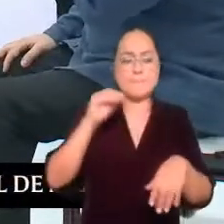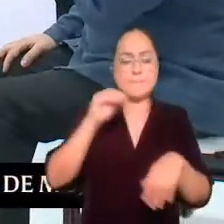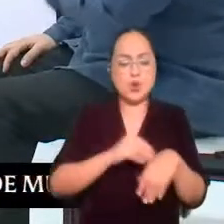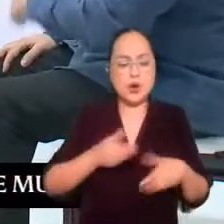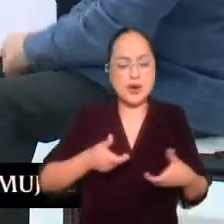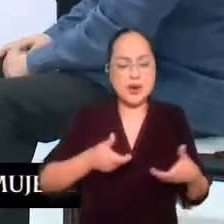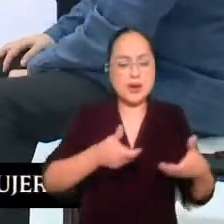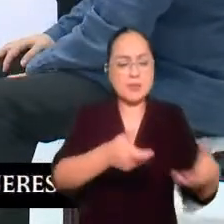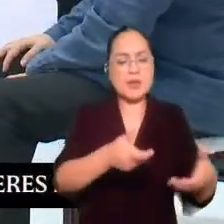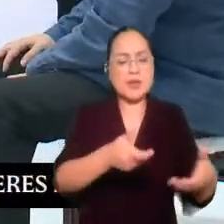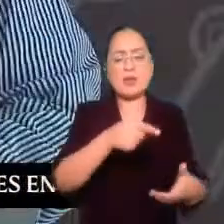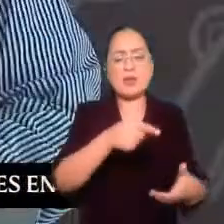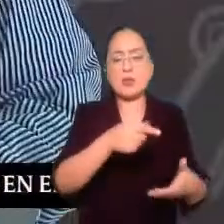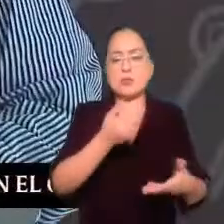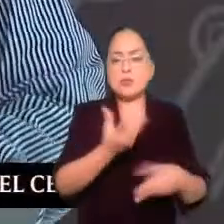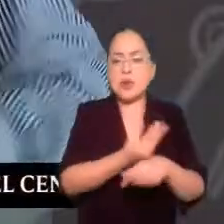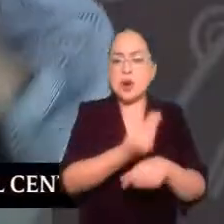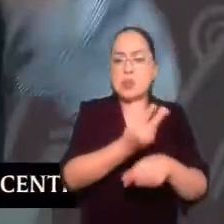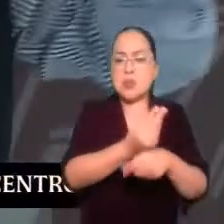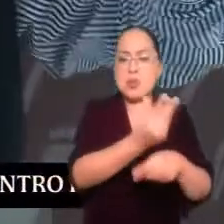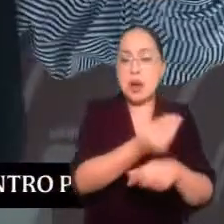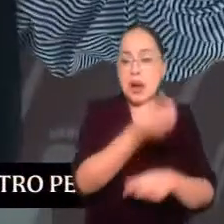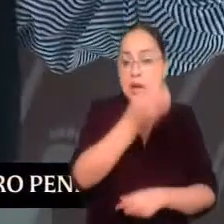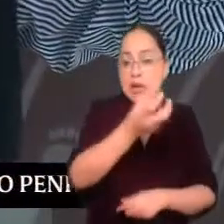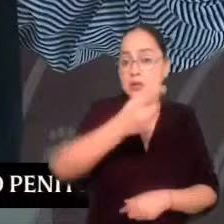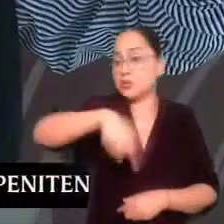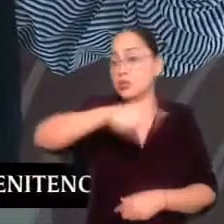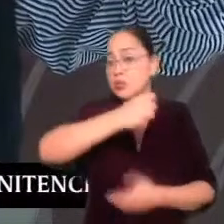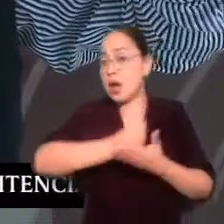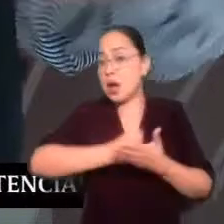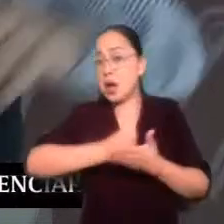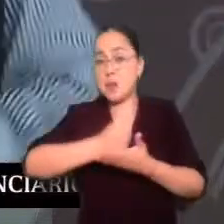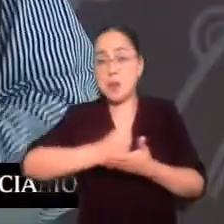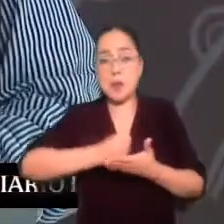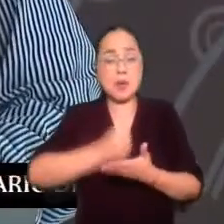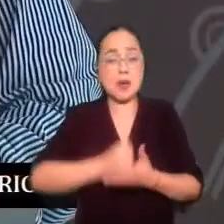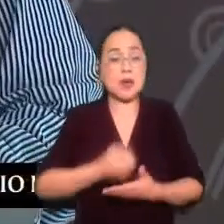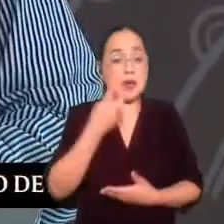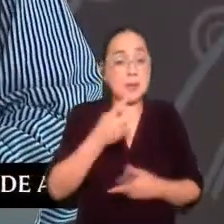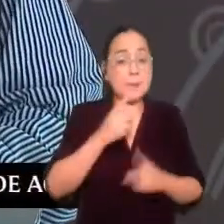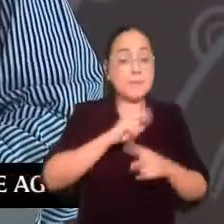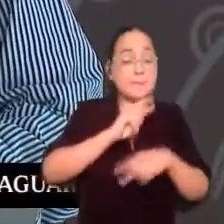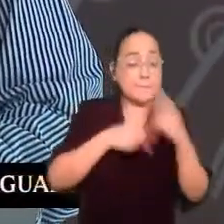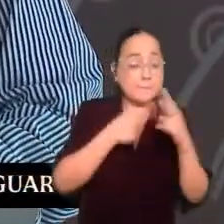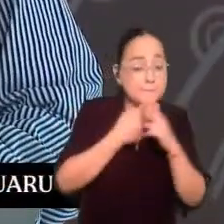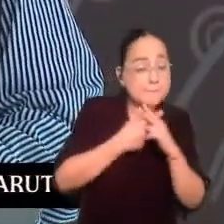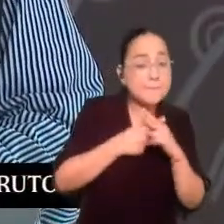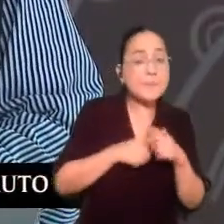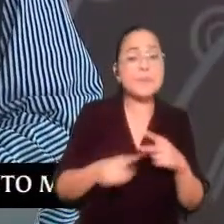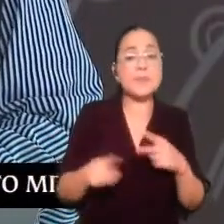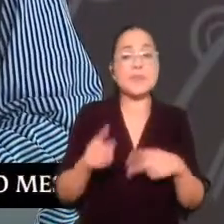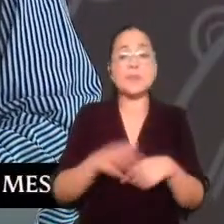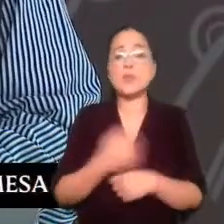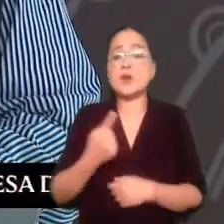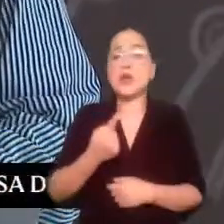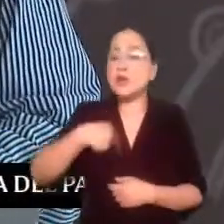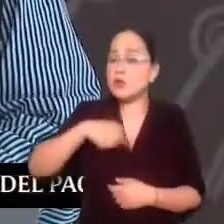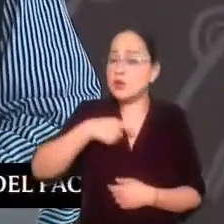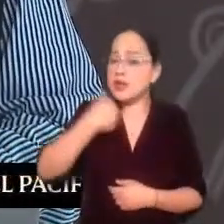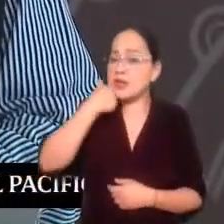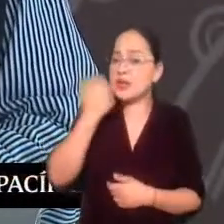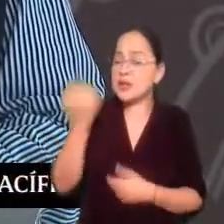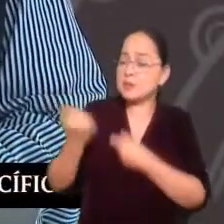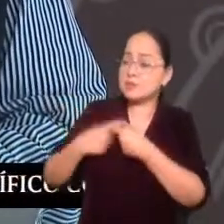gran demanda. Y vamos a empezarlo más bien. ¿Por qué? Porque queremos incorporarlos al trabajo. Es un